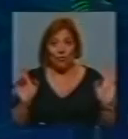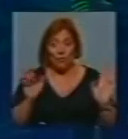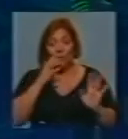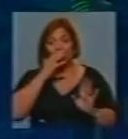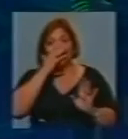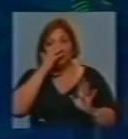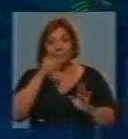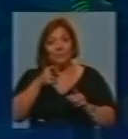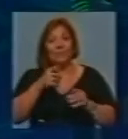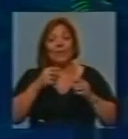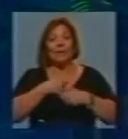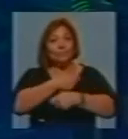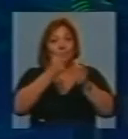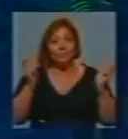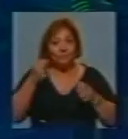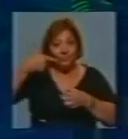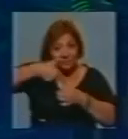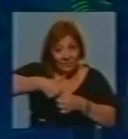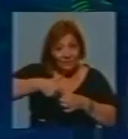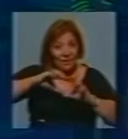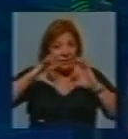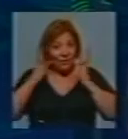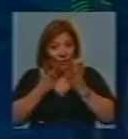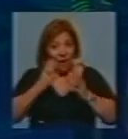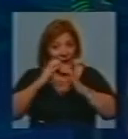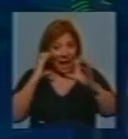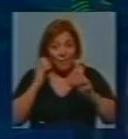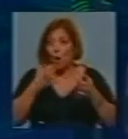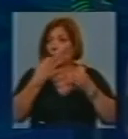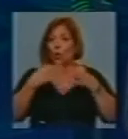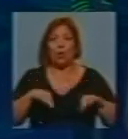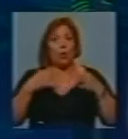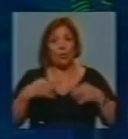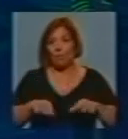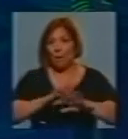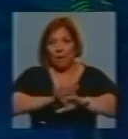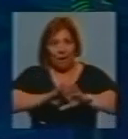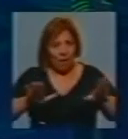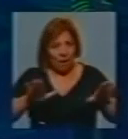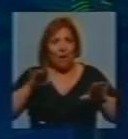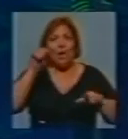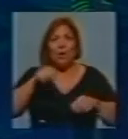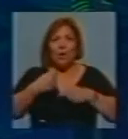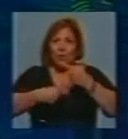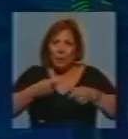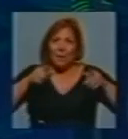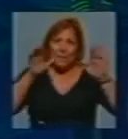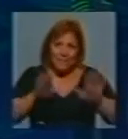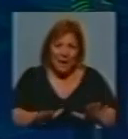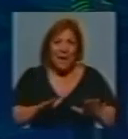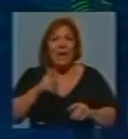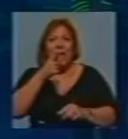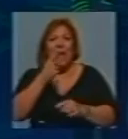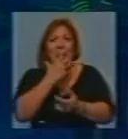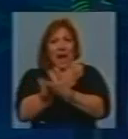Y el abastecimiento de combustibles en las estaciones de servicio de Montevideo se normalizó, aunque continuarán algunas medidas de paro de los trabajadores de